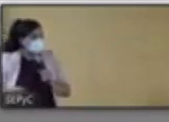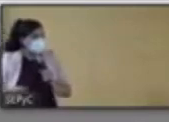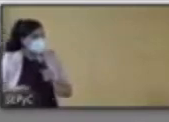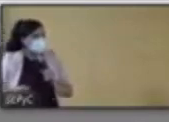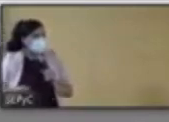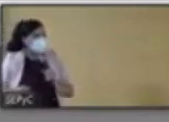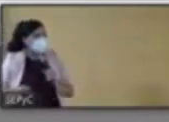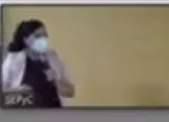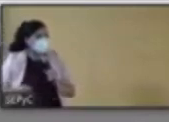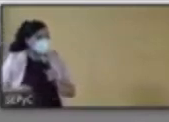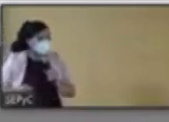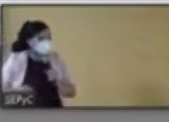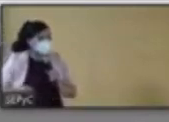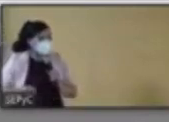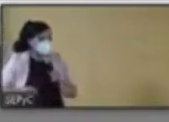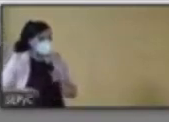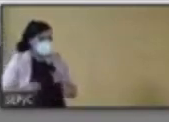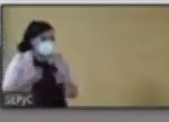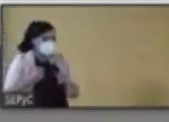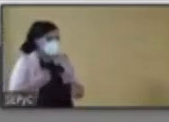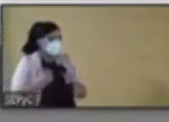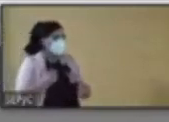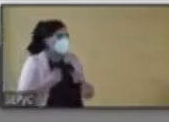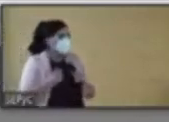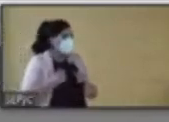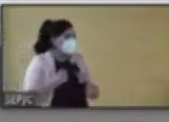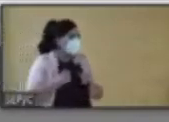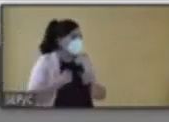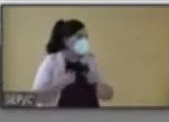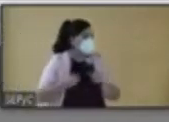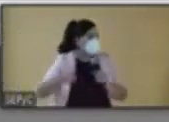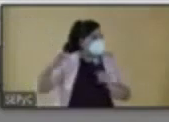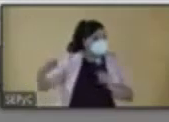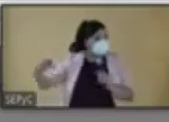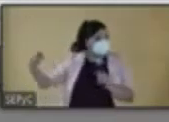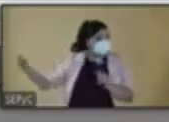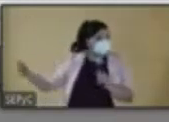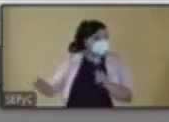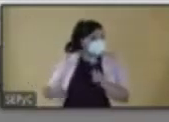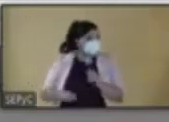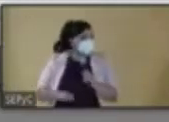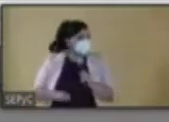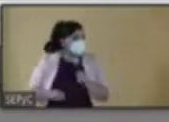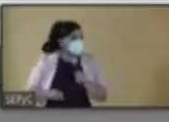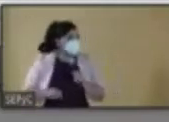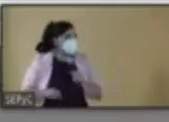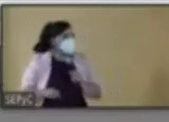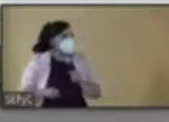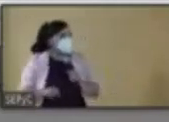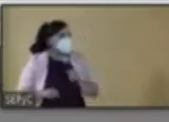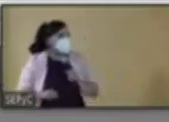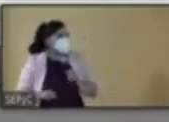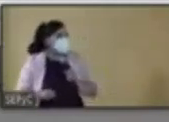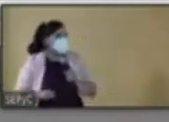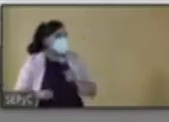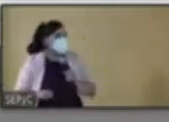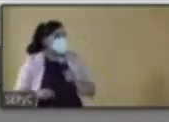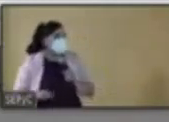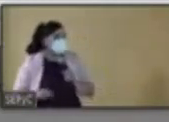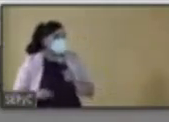Hay que especificar quién sí es el dueño. Yo soy el usufructuario, recordemos, o mi pareja o mi dependiente económico, pero debo